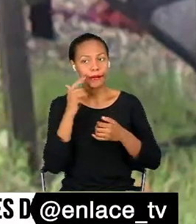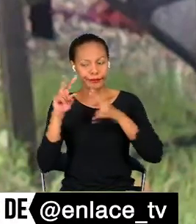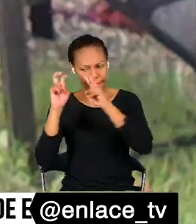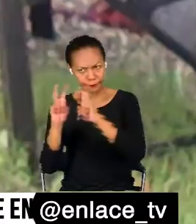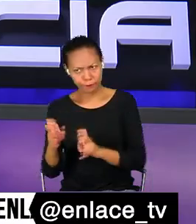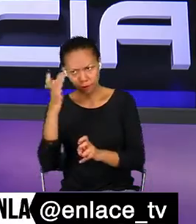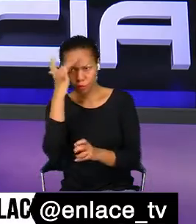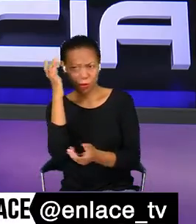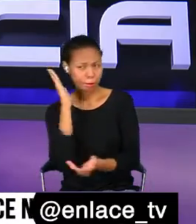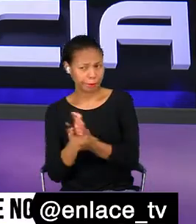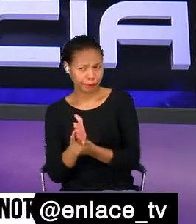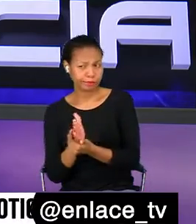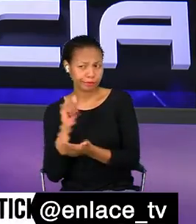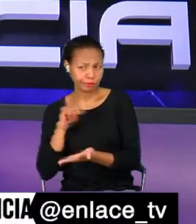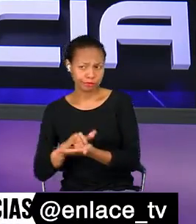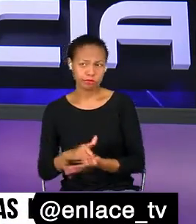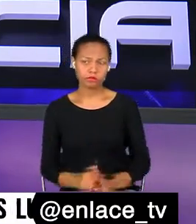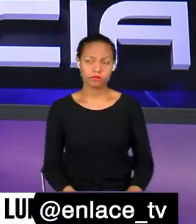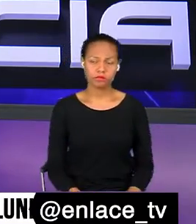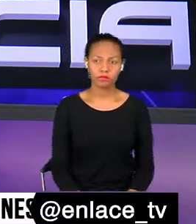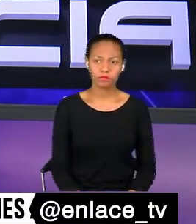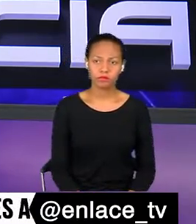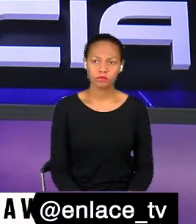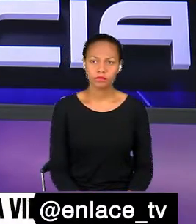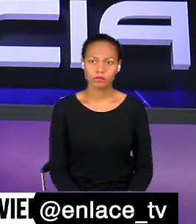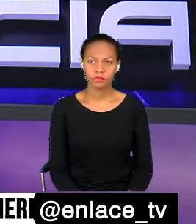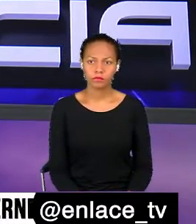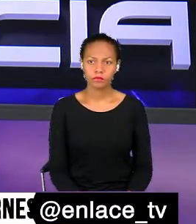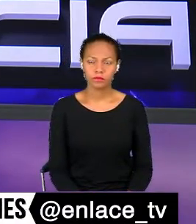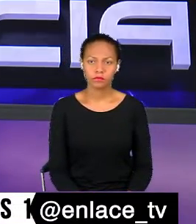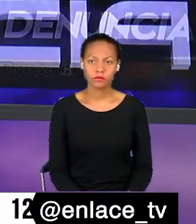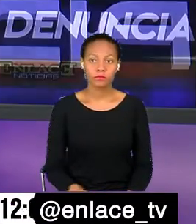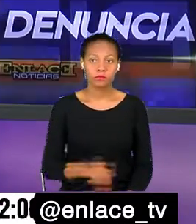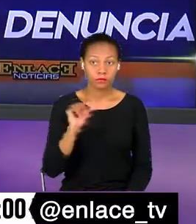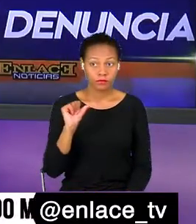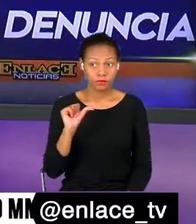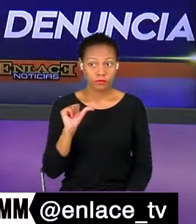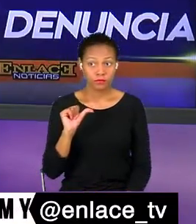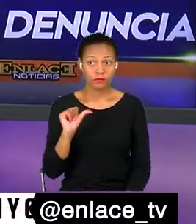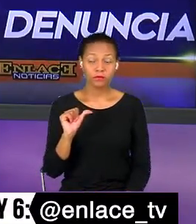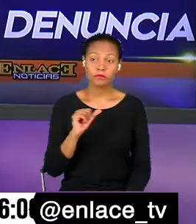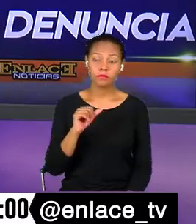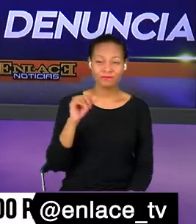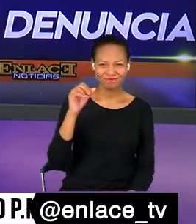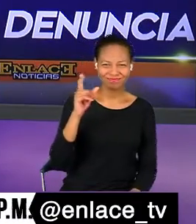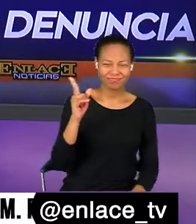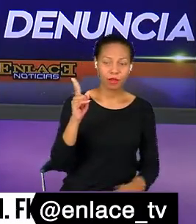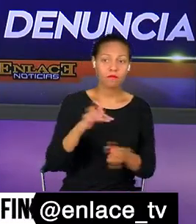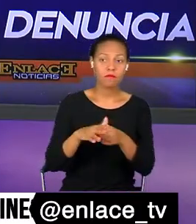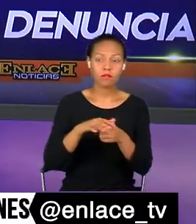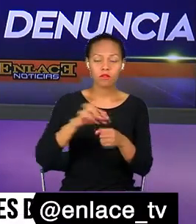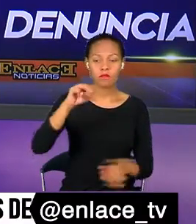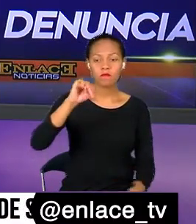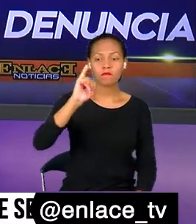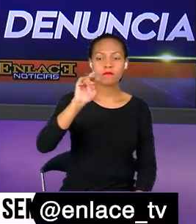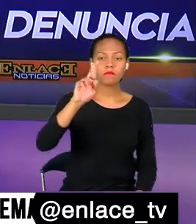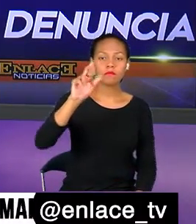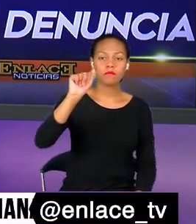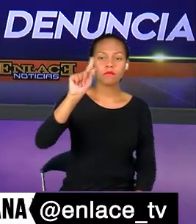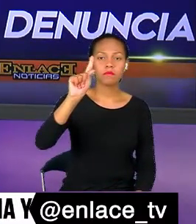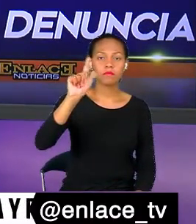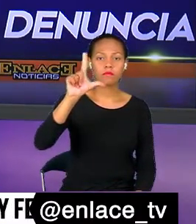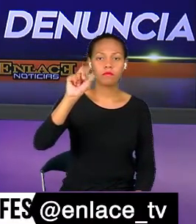accidente. Habitante del barrio Miraflores denuncia que su hija menor de edad se vio involucrada en una persecución de la policía, la cual concluyó con